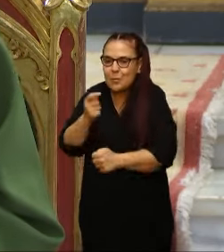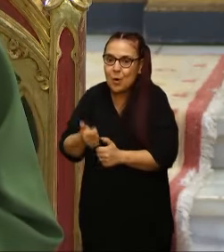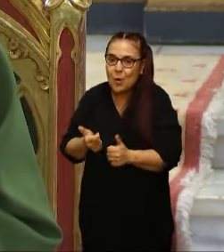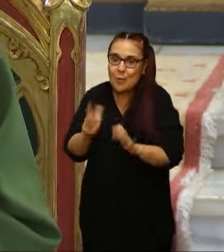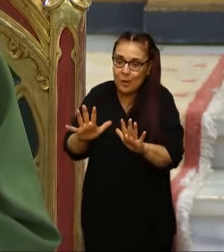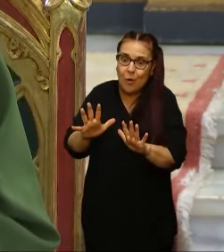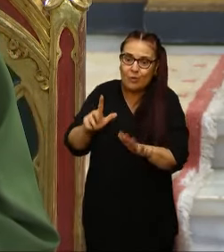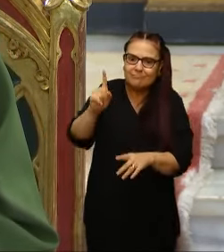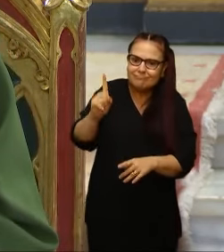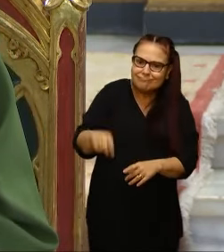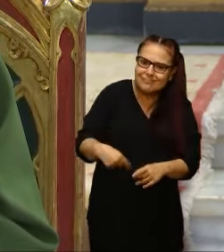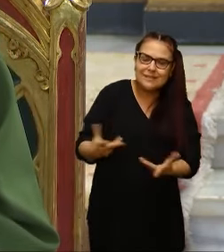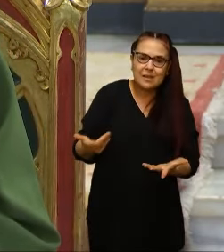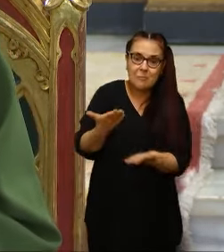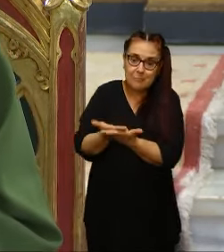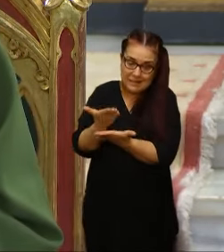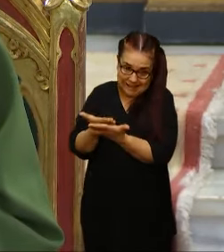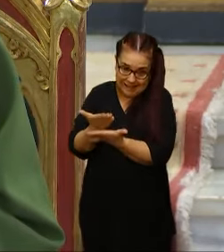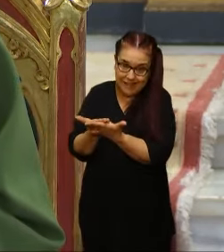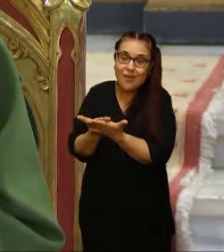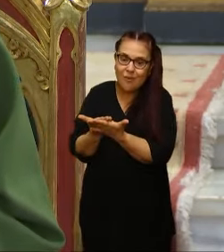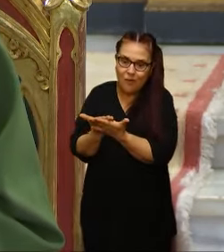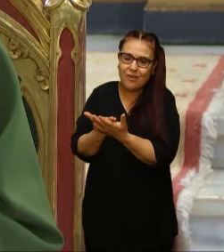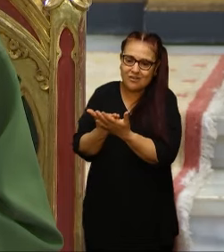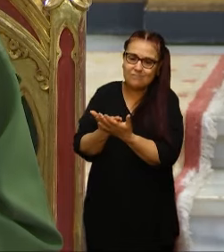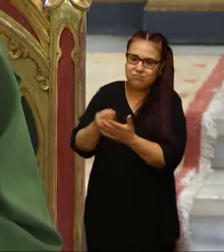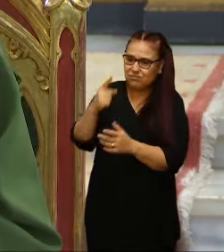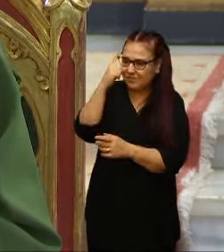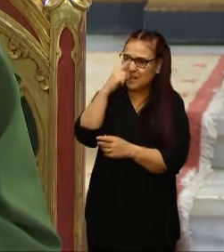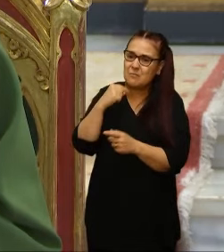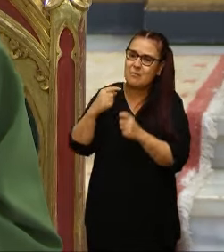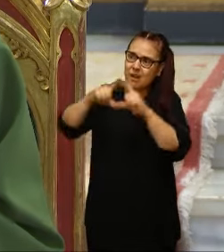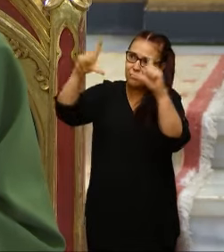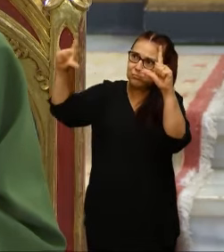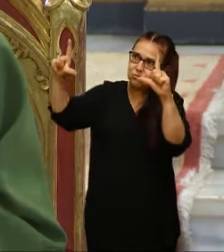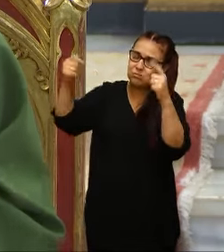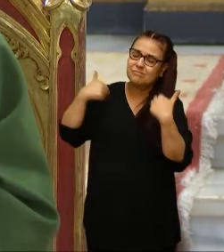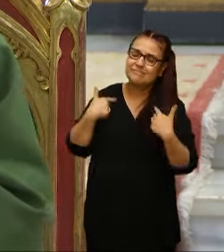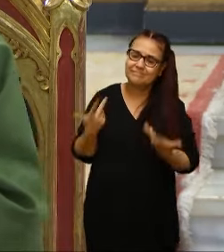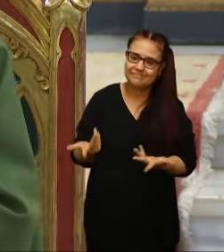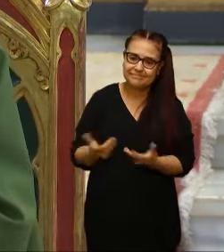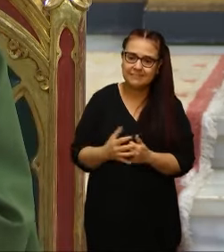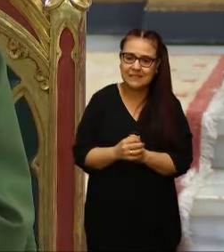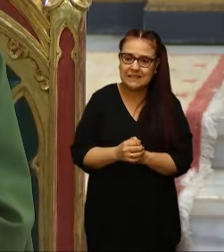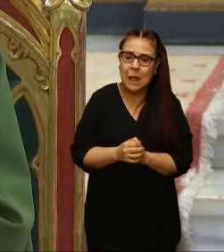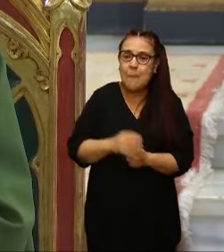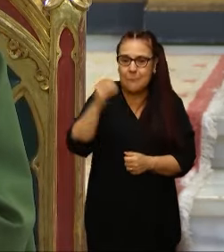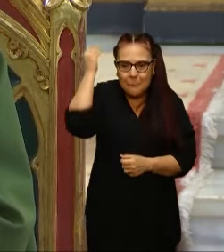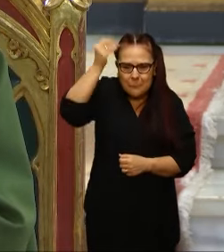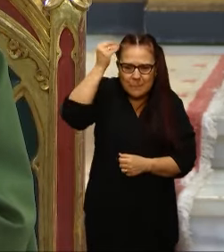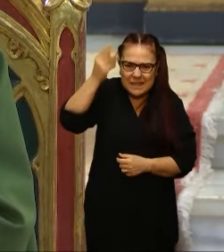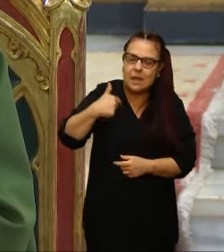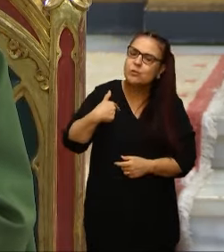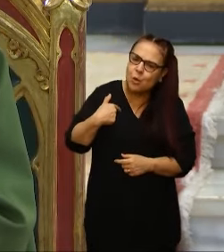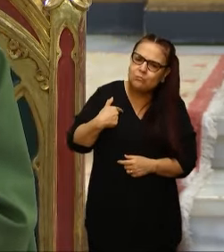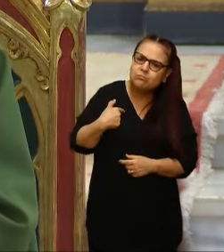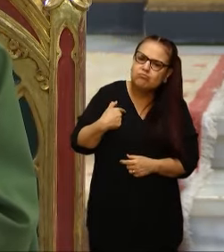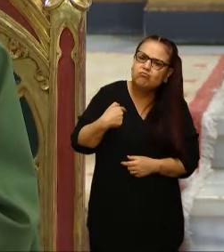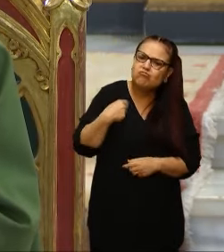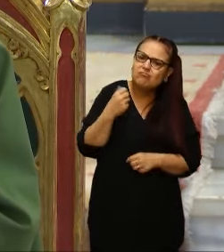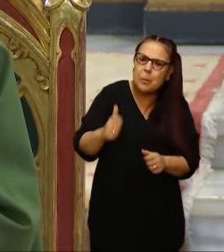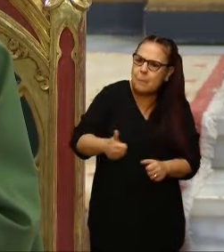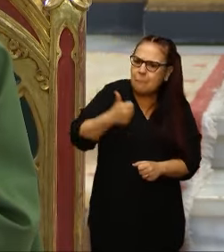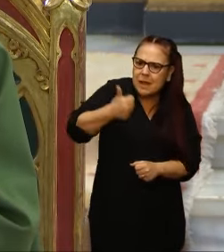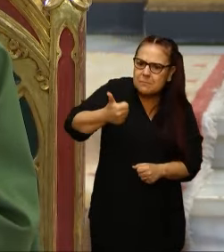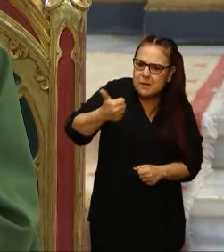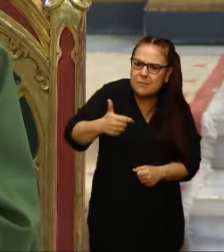por las peticiones y las imágenes que nos transmiten. Hemos de pensar, ¿y yo qué puedo hacer hoy, además de